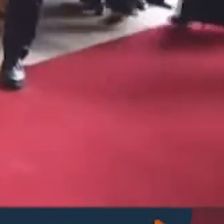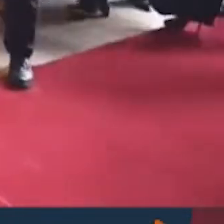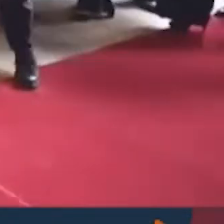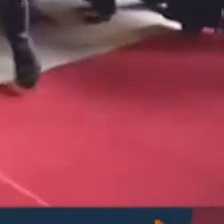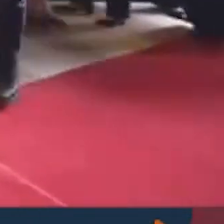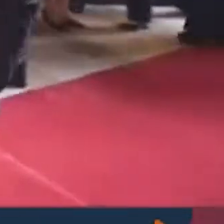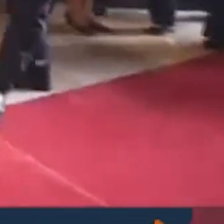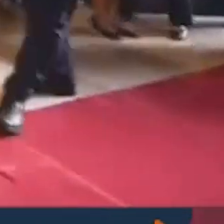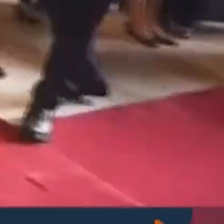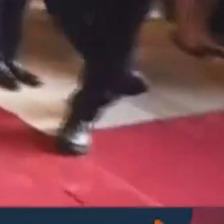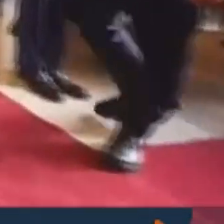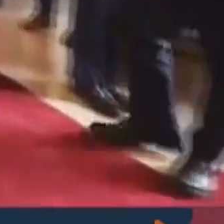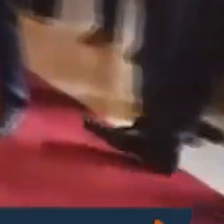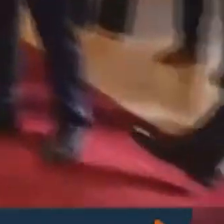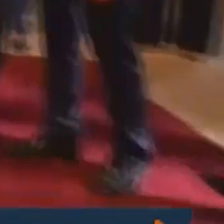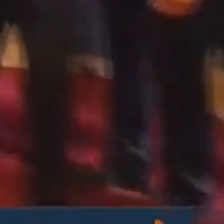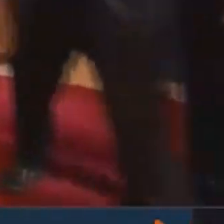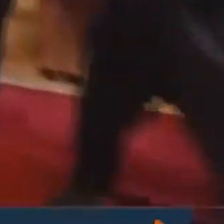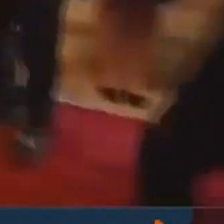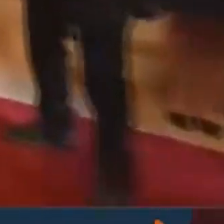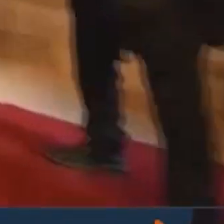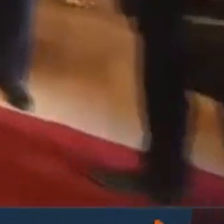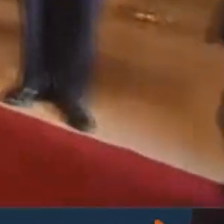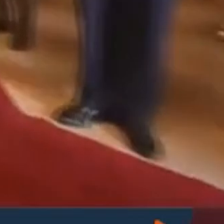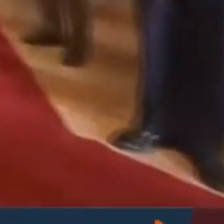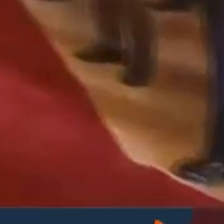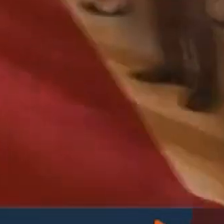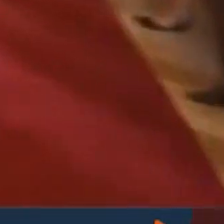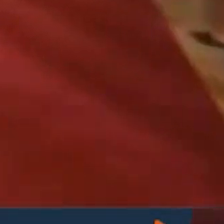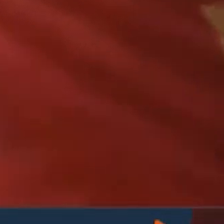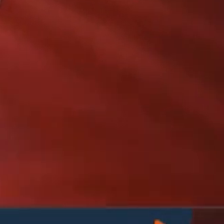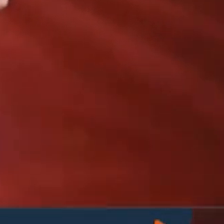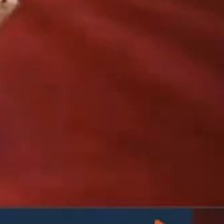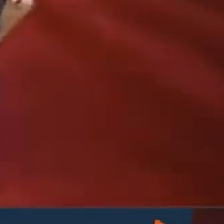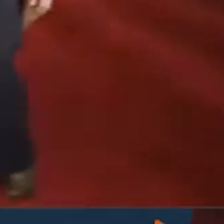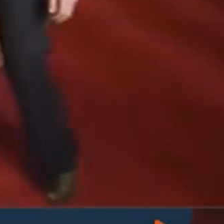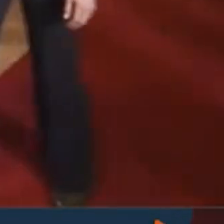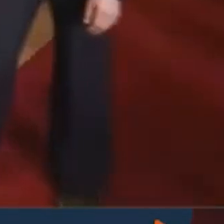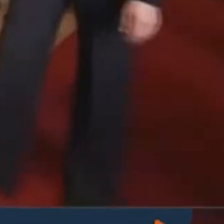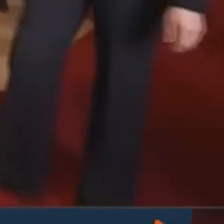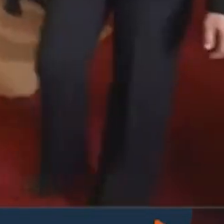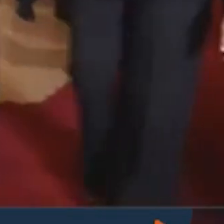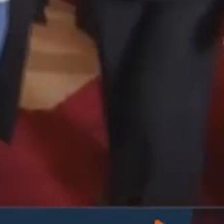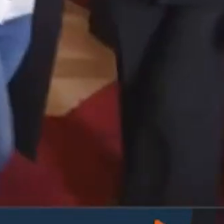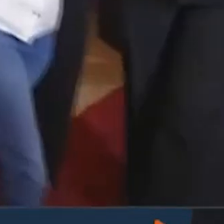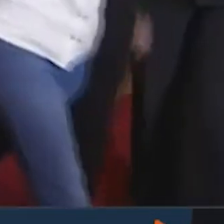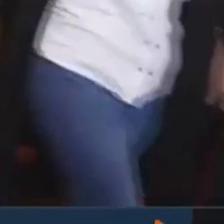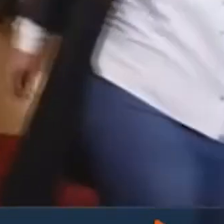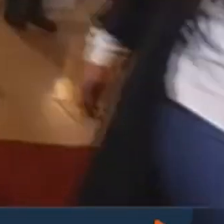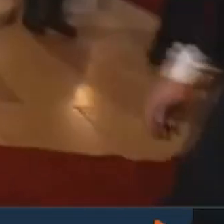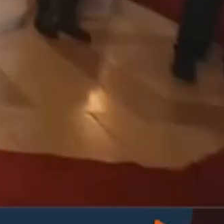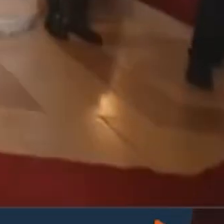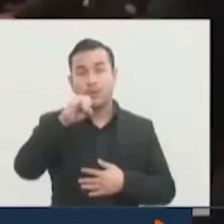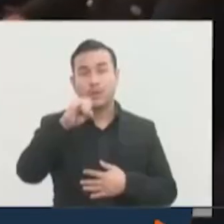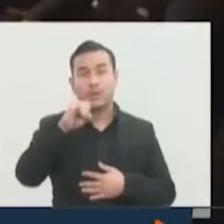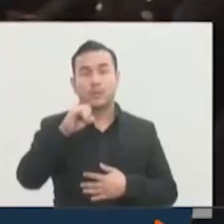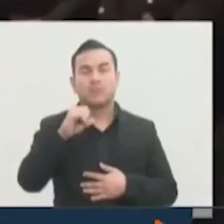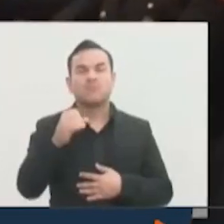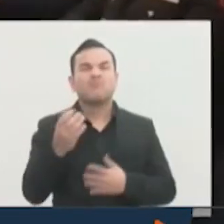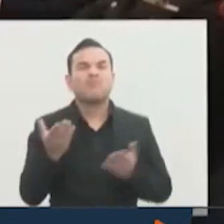funcionarios discutieron temas de cooperación en materia judicial luego se reunió con importantes